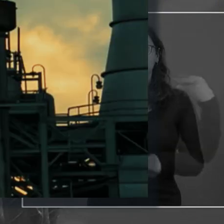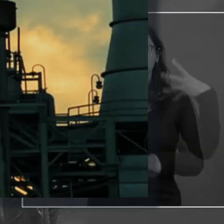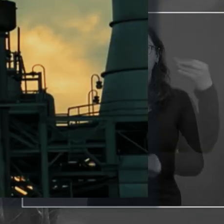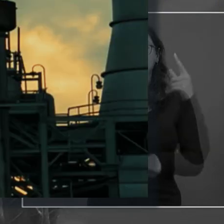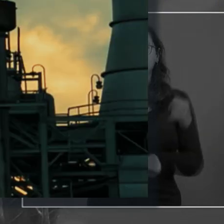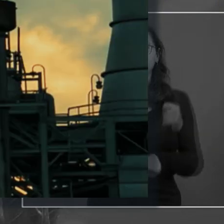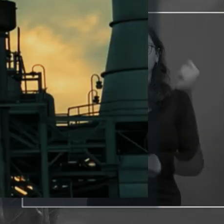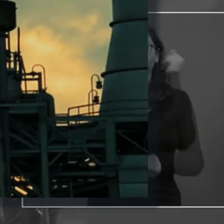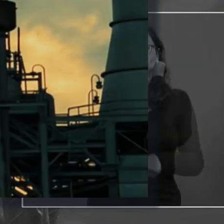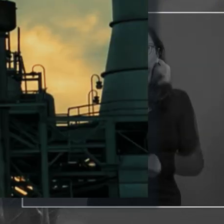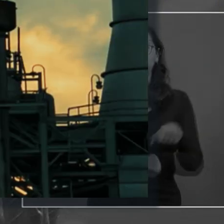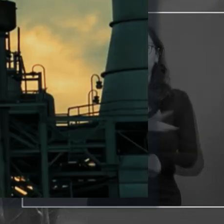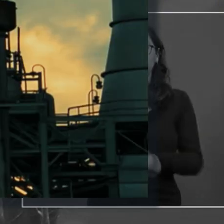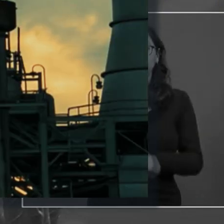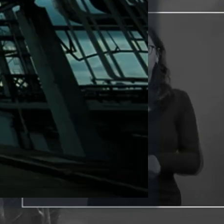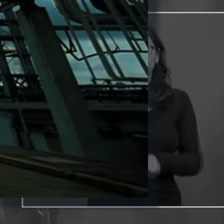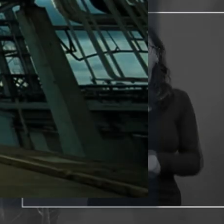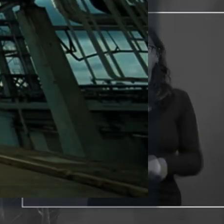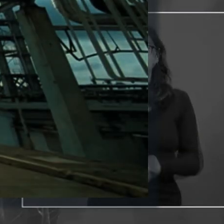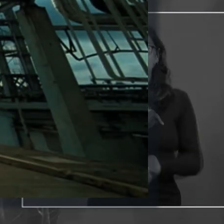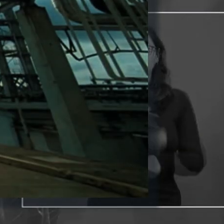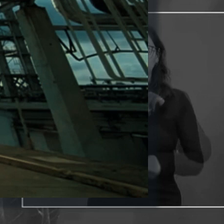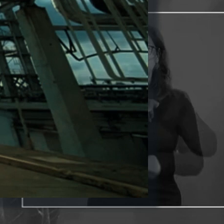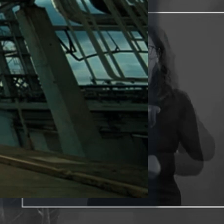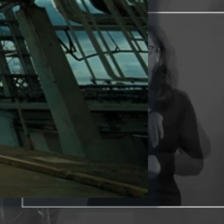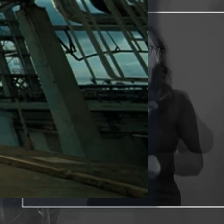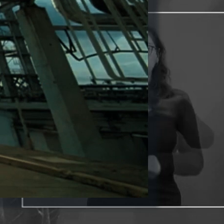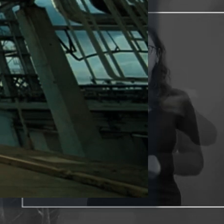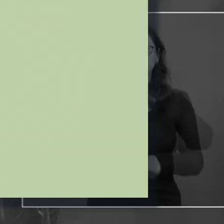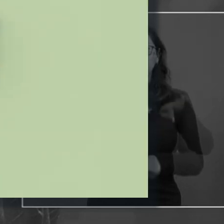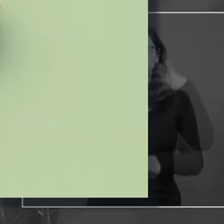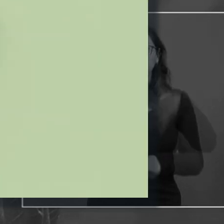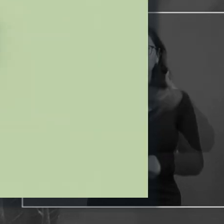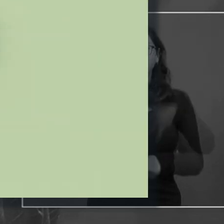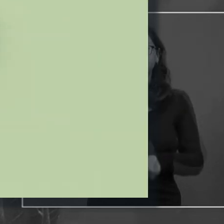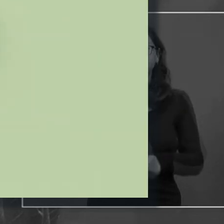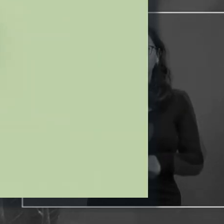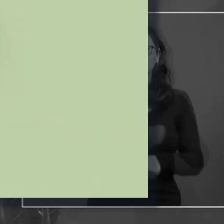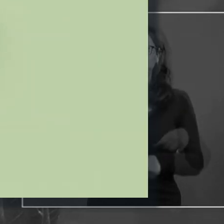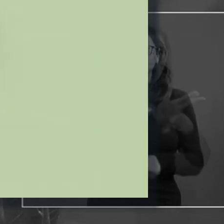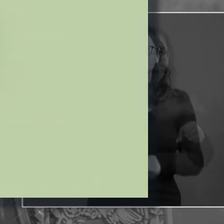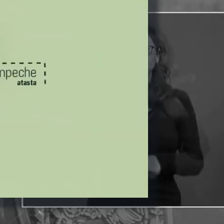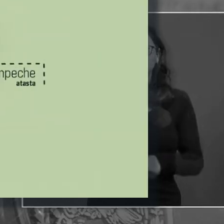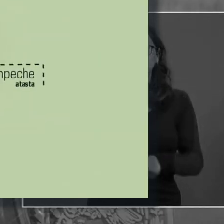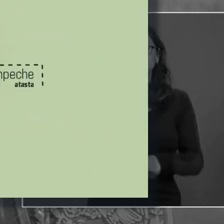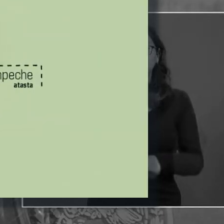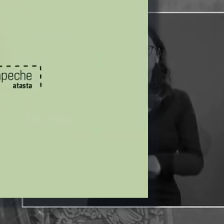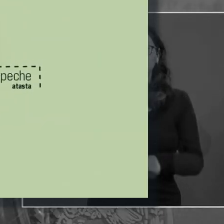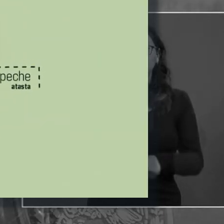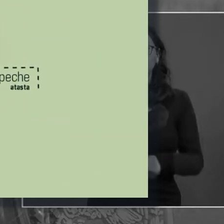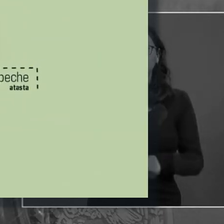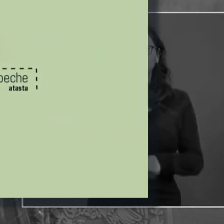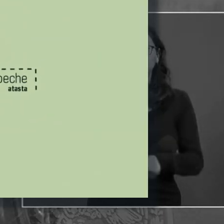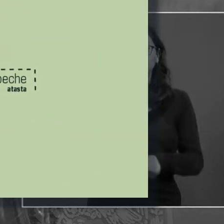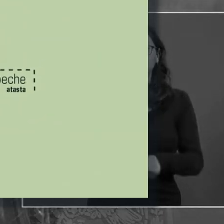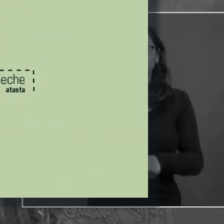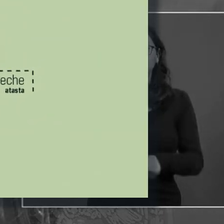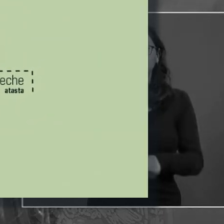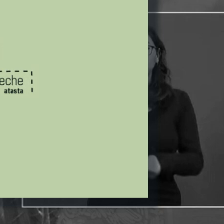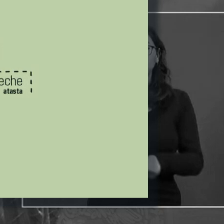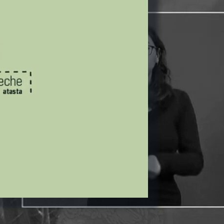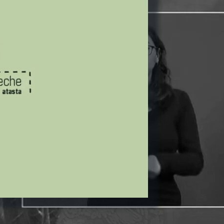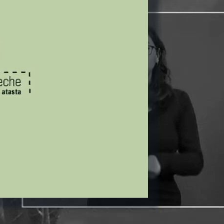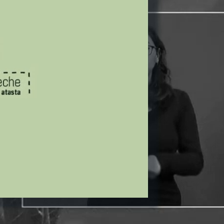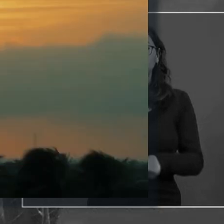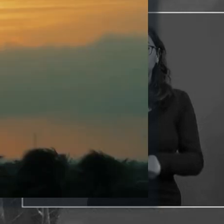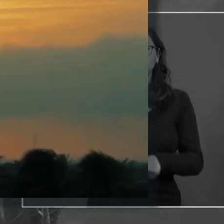ingenieros, técnicos y trabajadores mexicanos y con la industria del sector. Las nuevas refinerías se construirán en Campeche, Tabasco, Oaxaca, Guanajuato